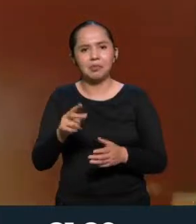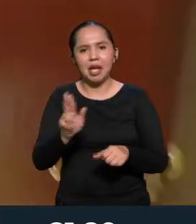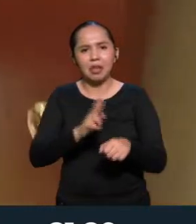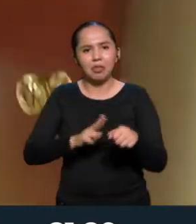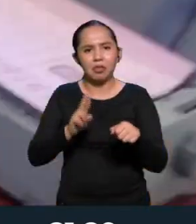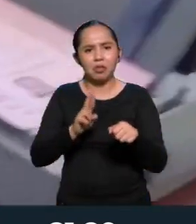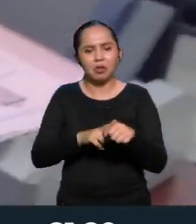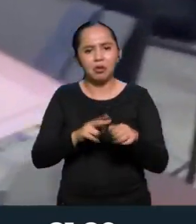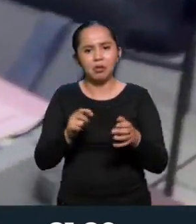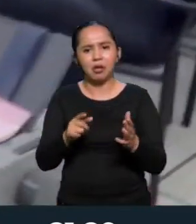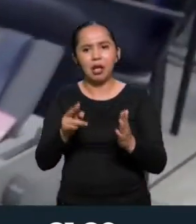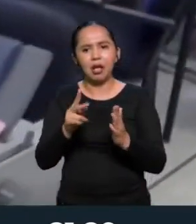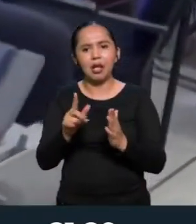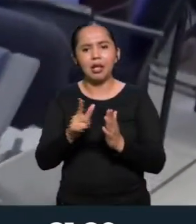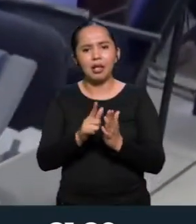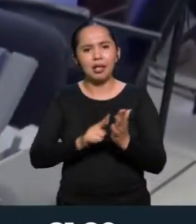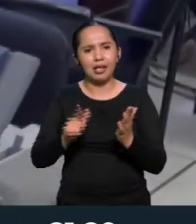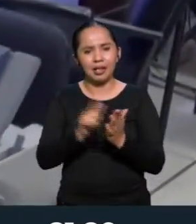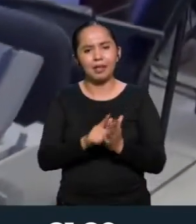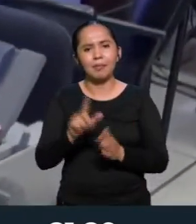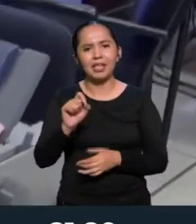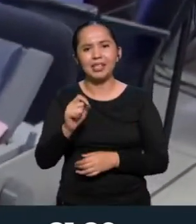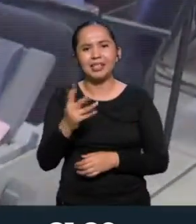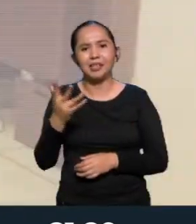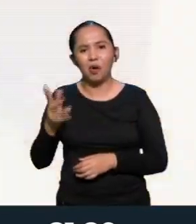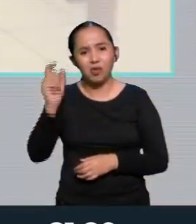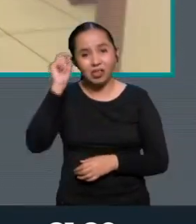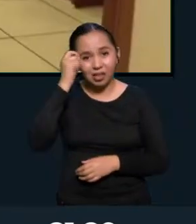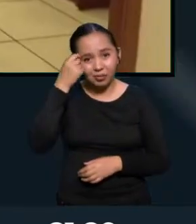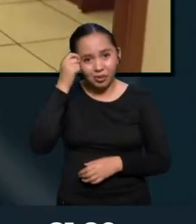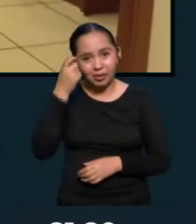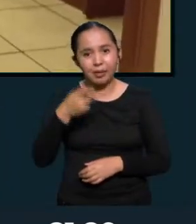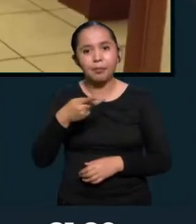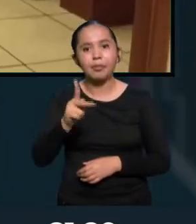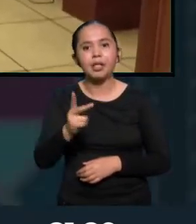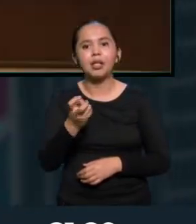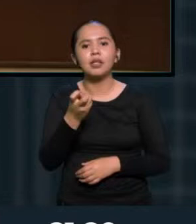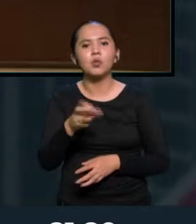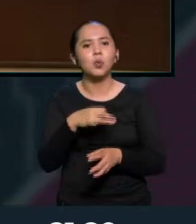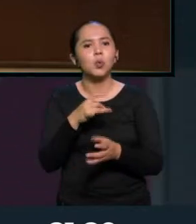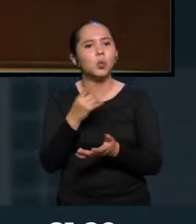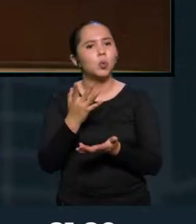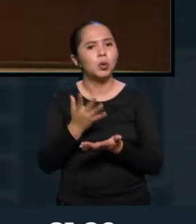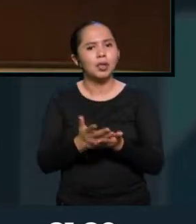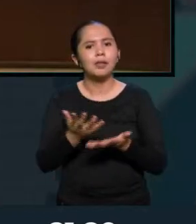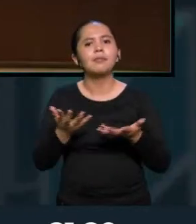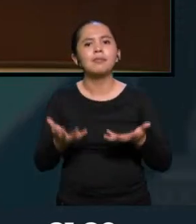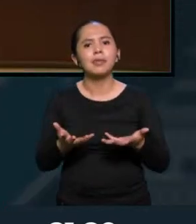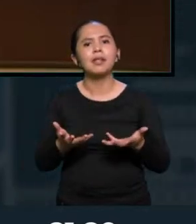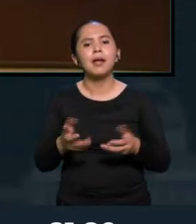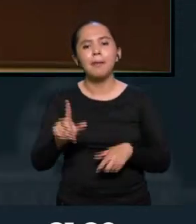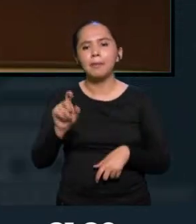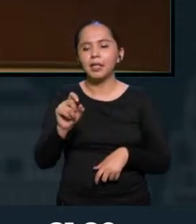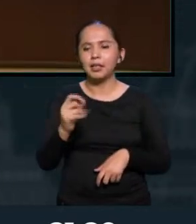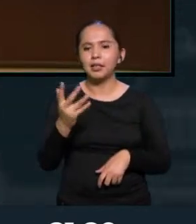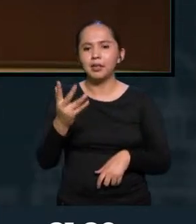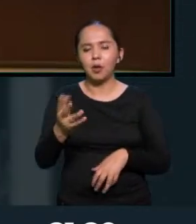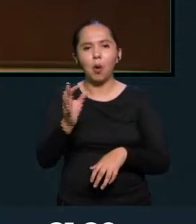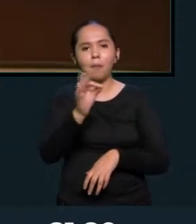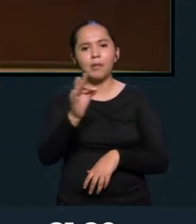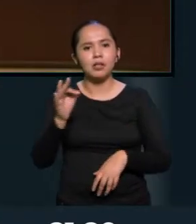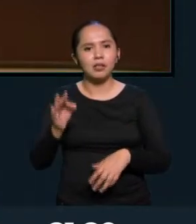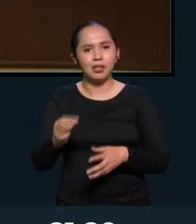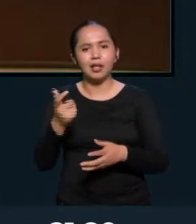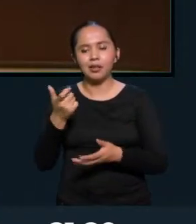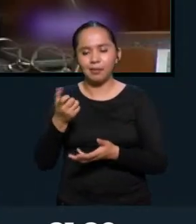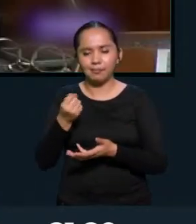menos 58 años de edad y 25 de servicio, pero eso solamente les garantiza cerca del 25% de lo que estaban ganando.